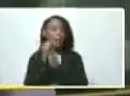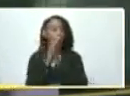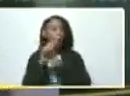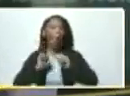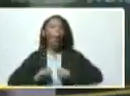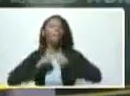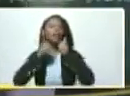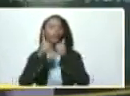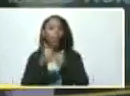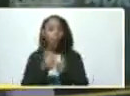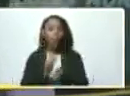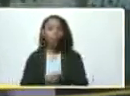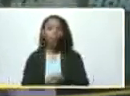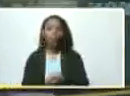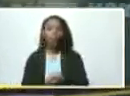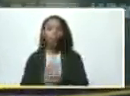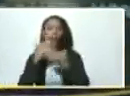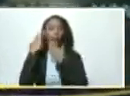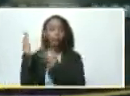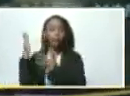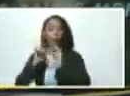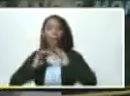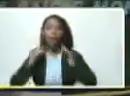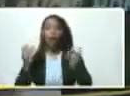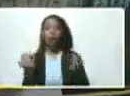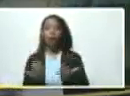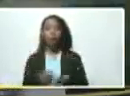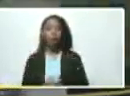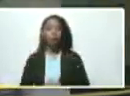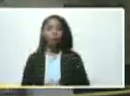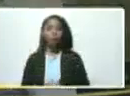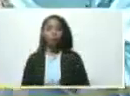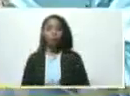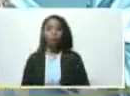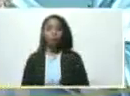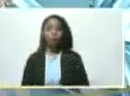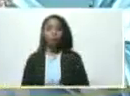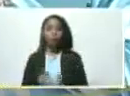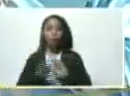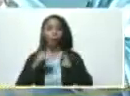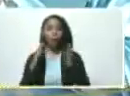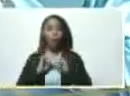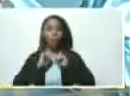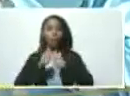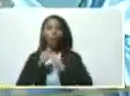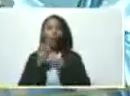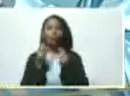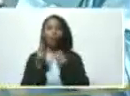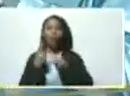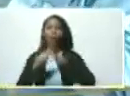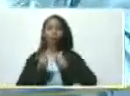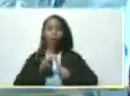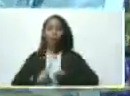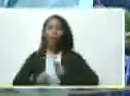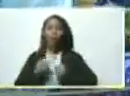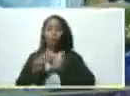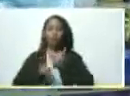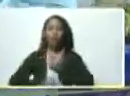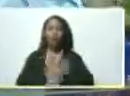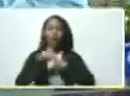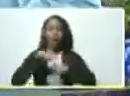Empezó justo con la pandemia. Con la pandemia empezaron muchas cosas que echaron adelante al